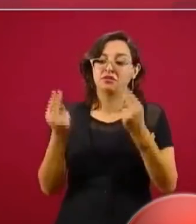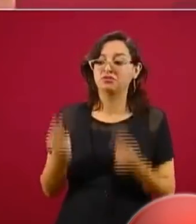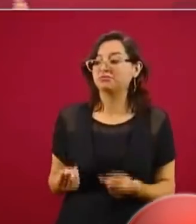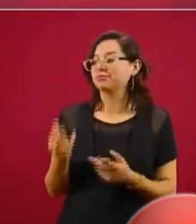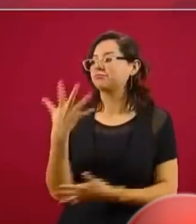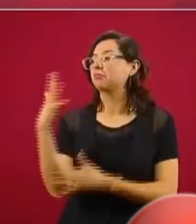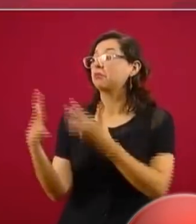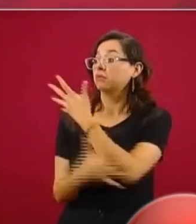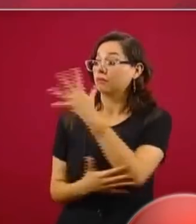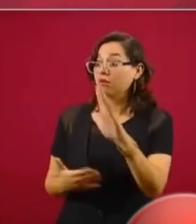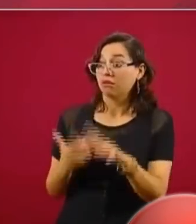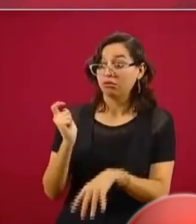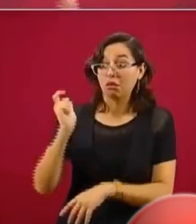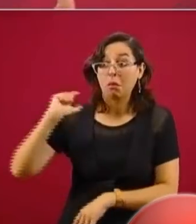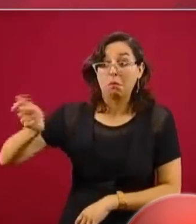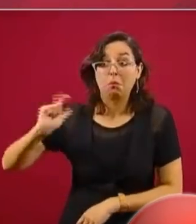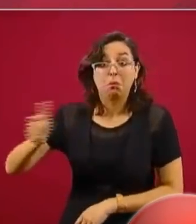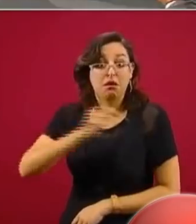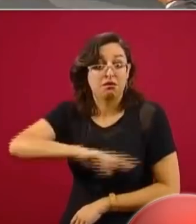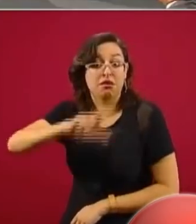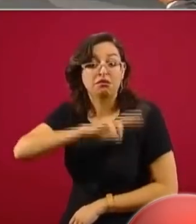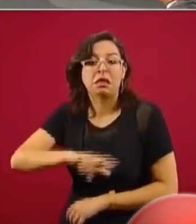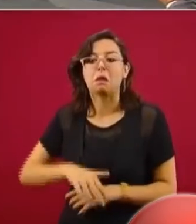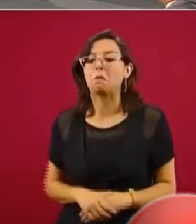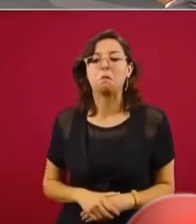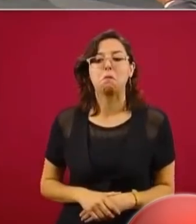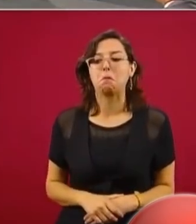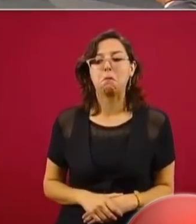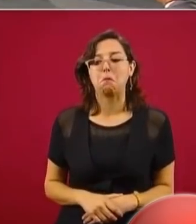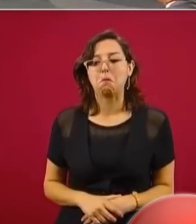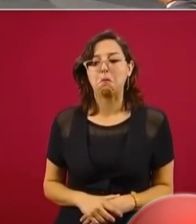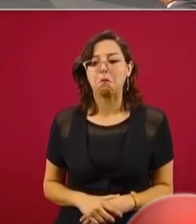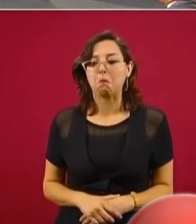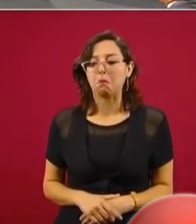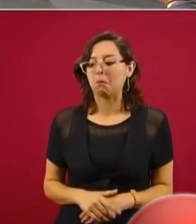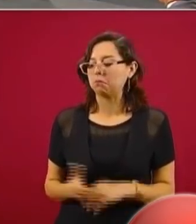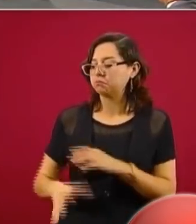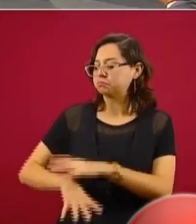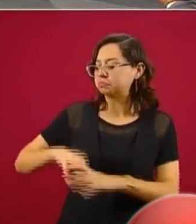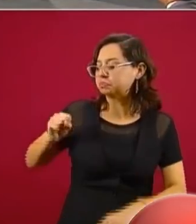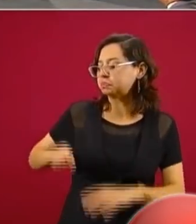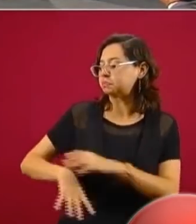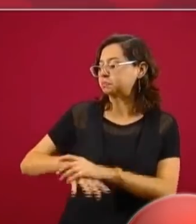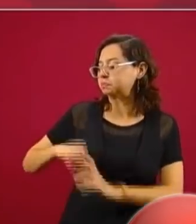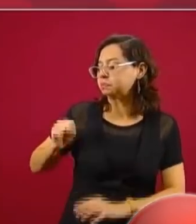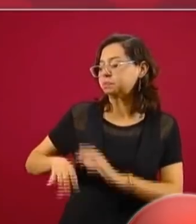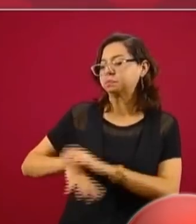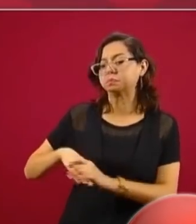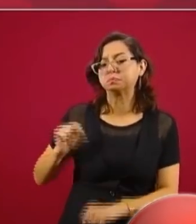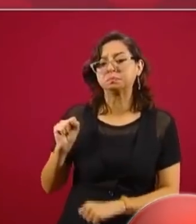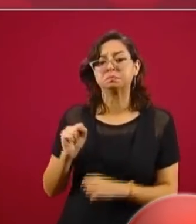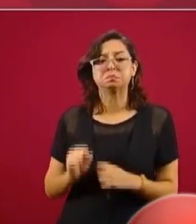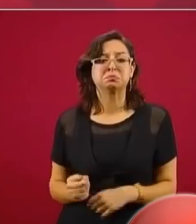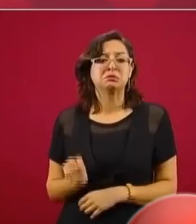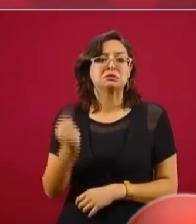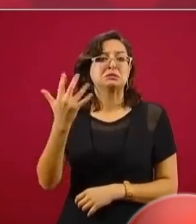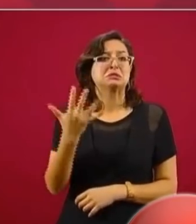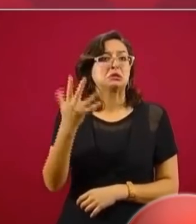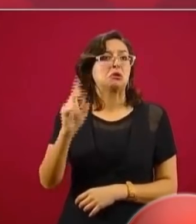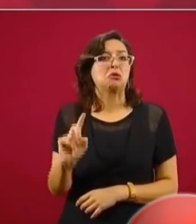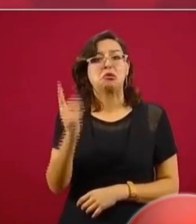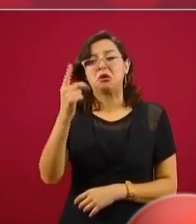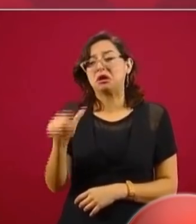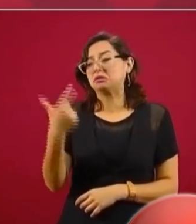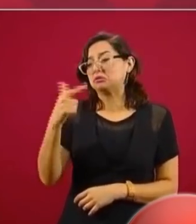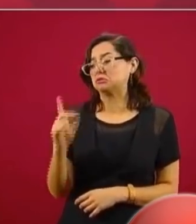Se extrae. ¿Cuánto cuesta extraer un barril de petróleo? $5, cuando mucho 10,